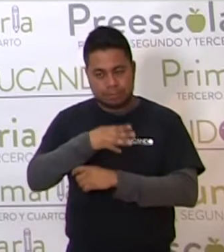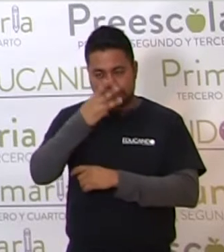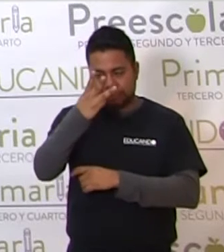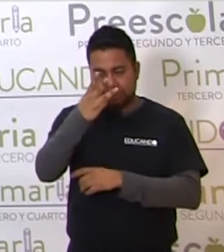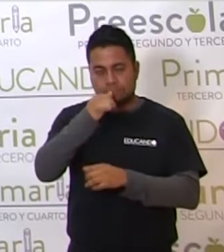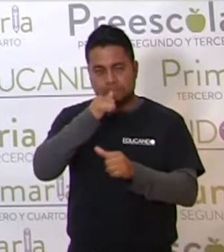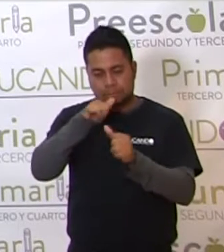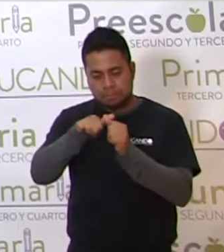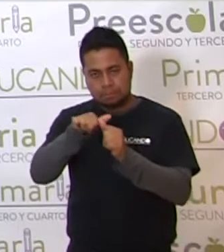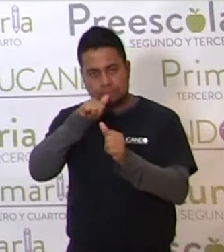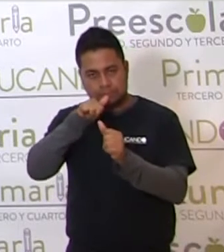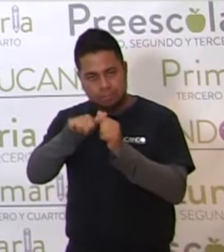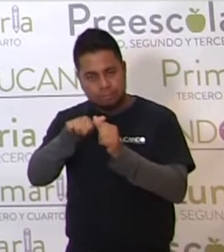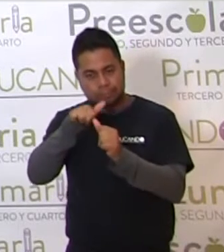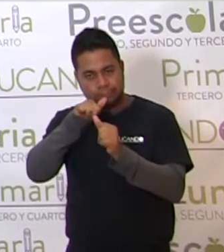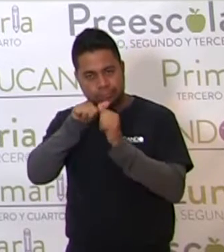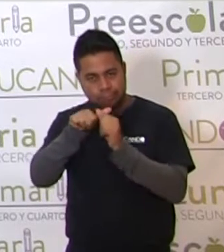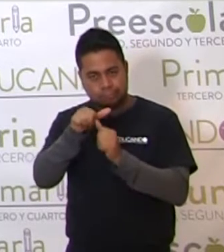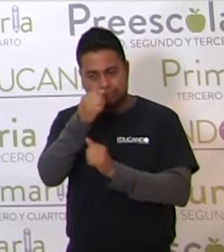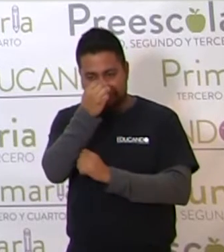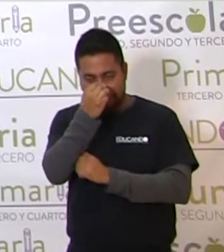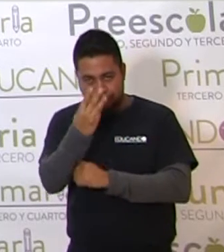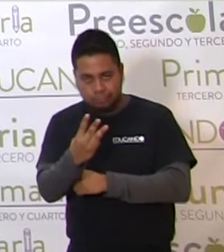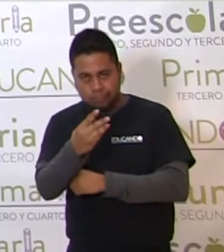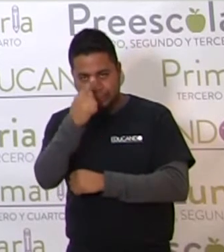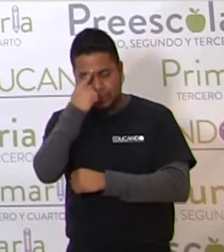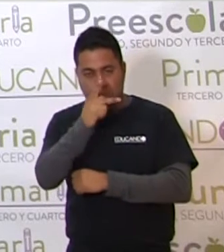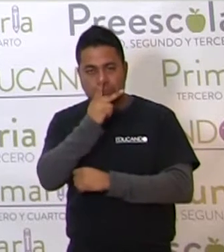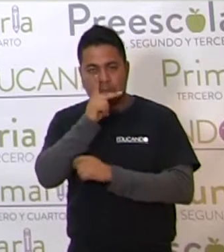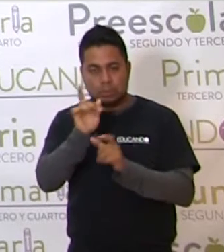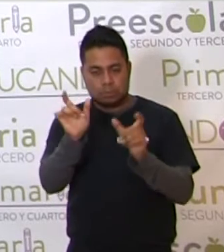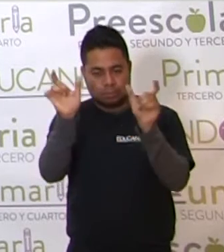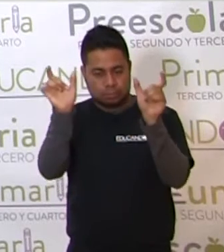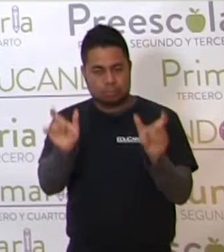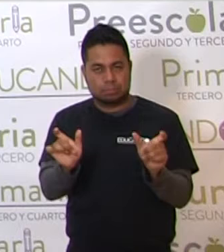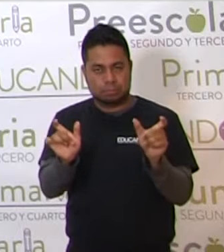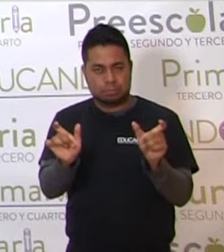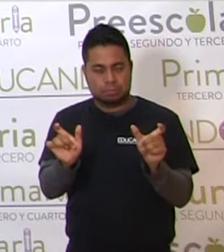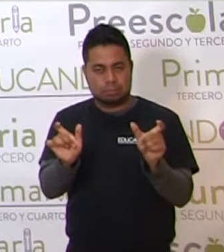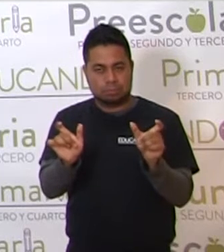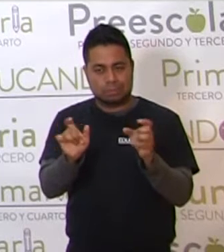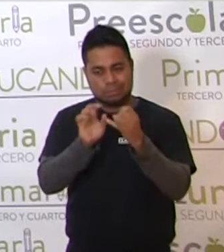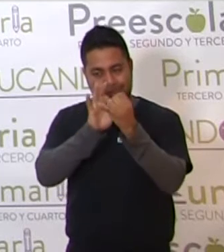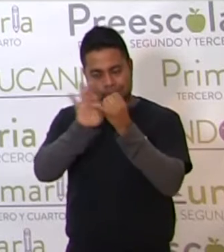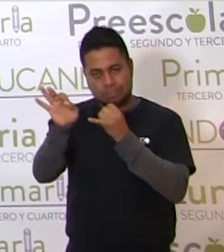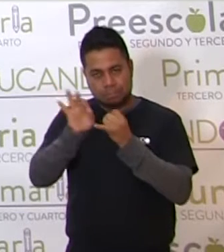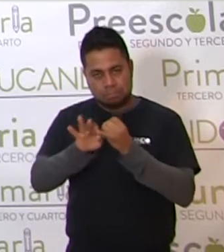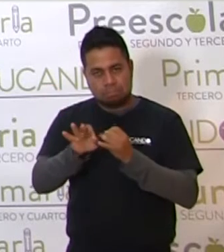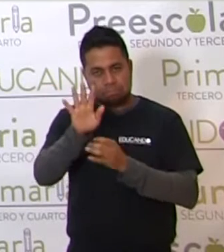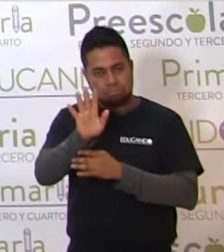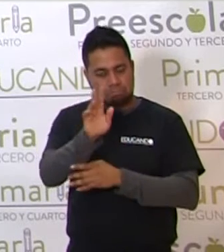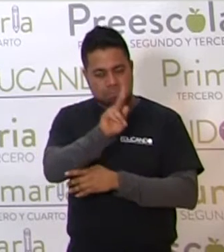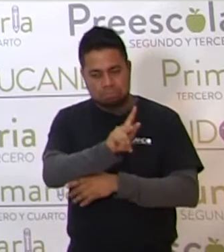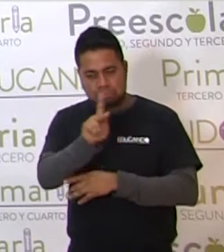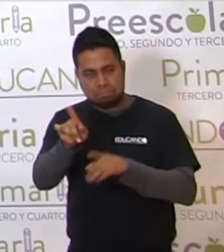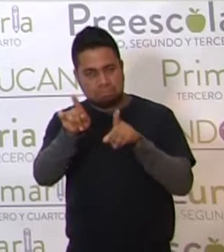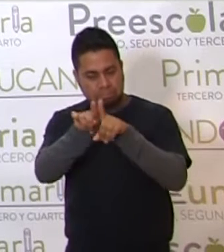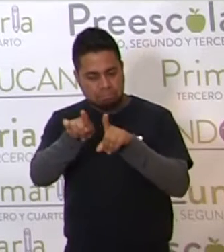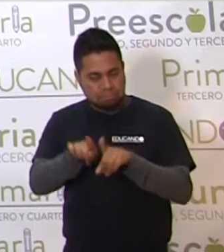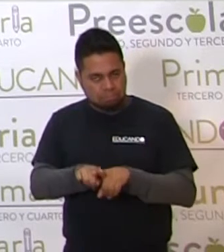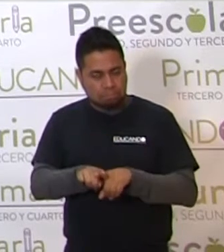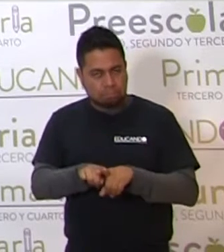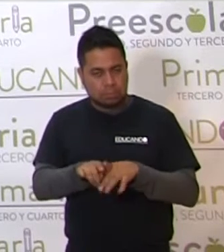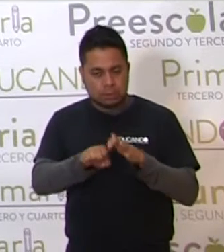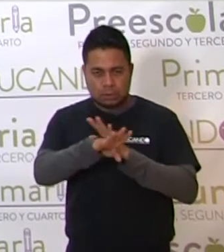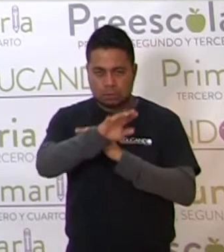letras que de estas dos palabras van a a ser iguales bien